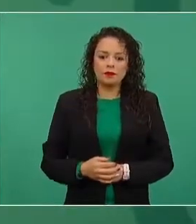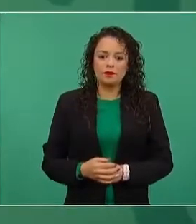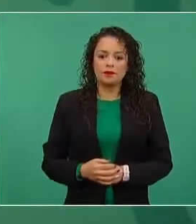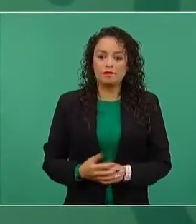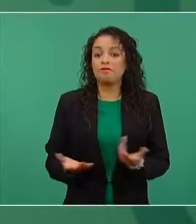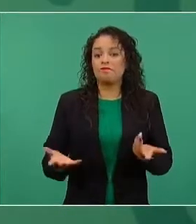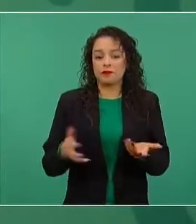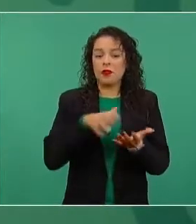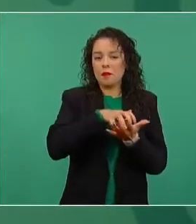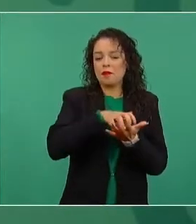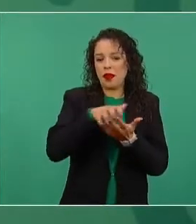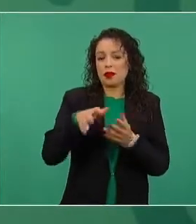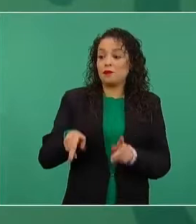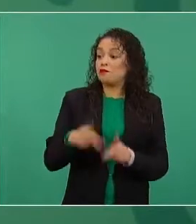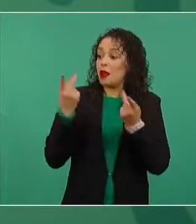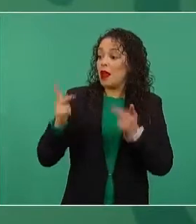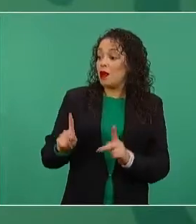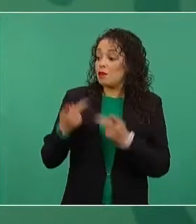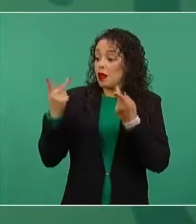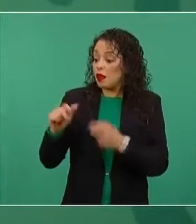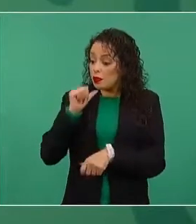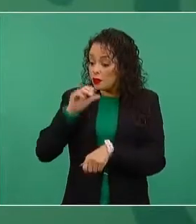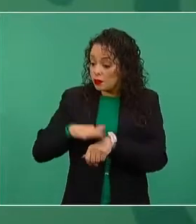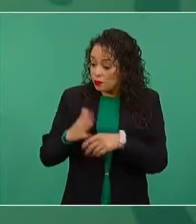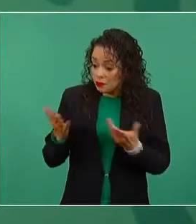o especulan nada más.